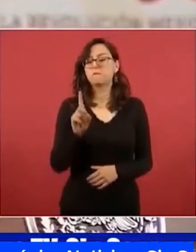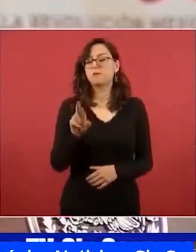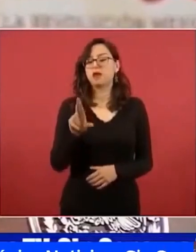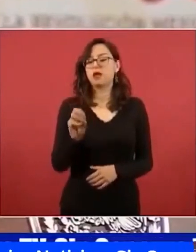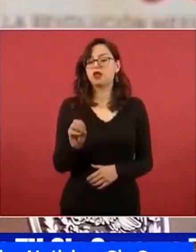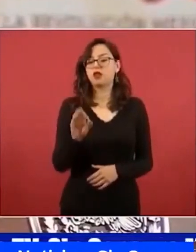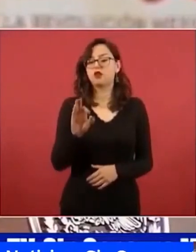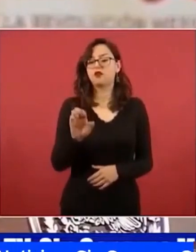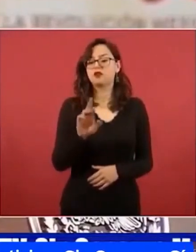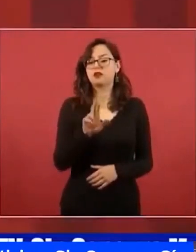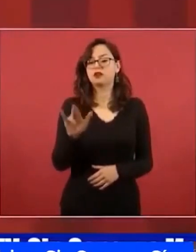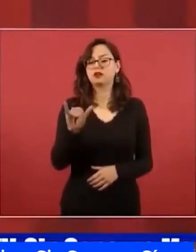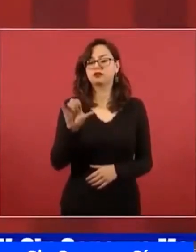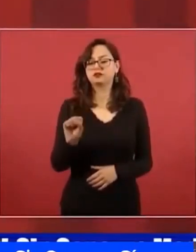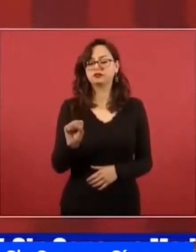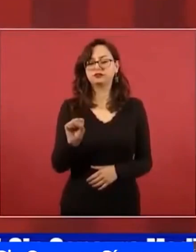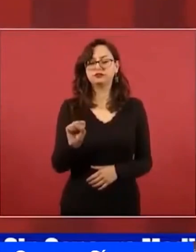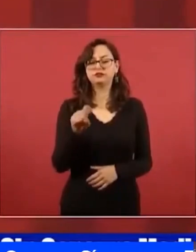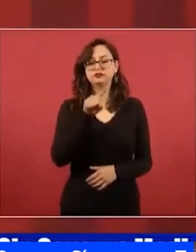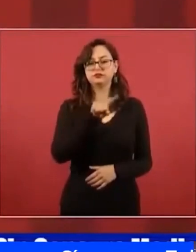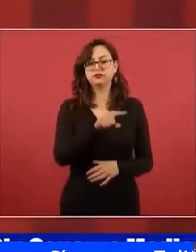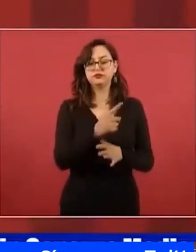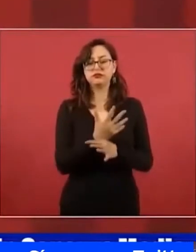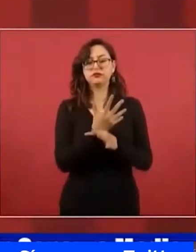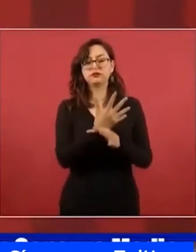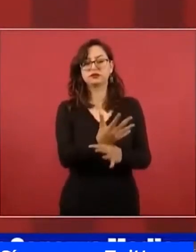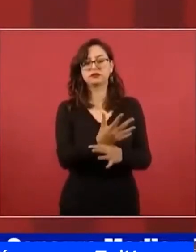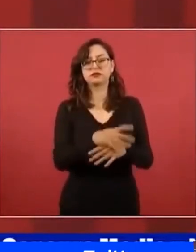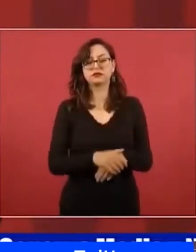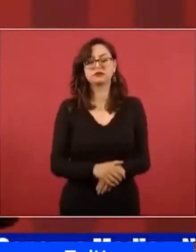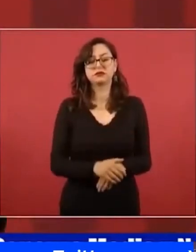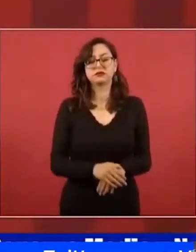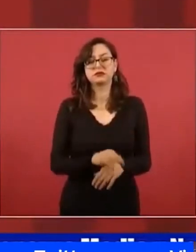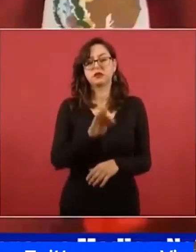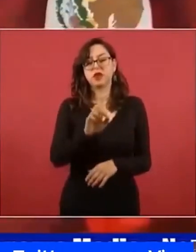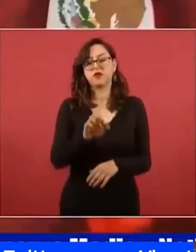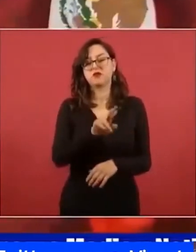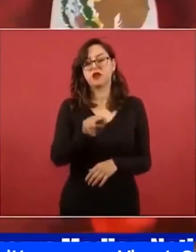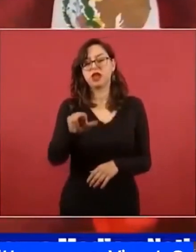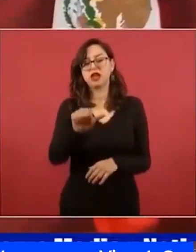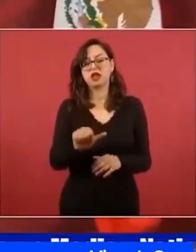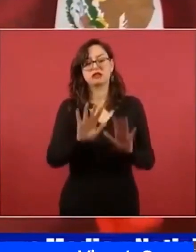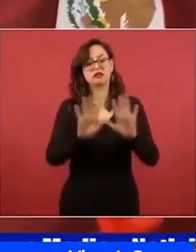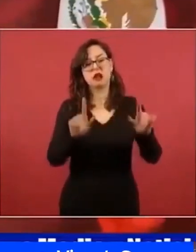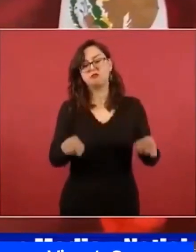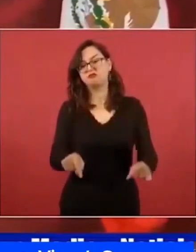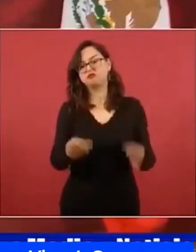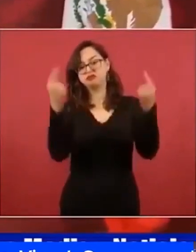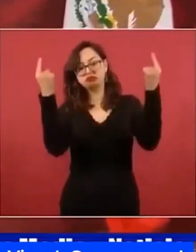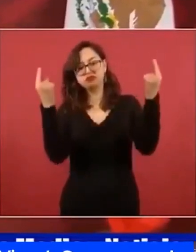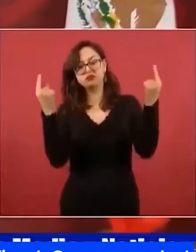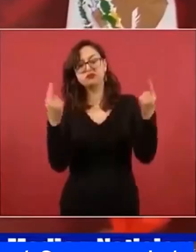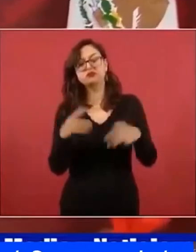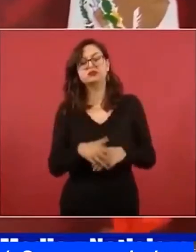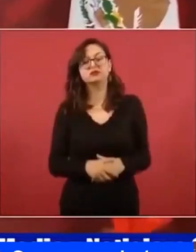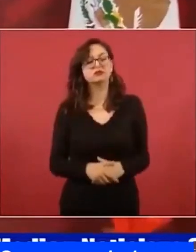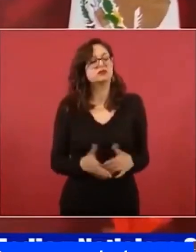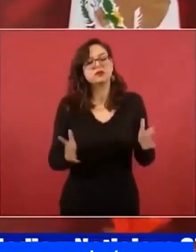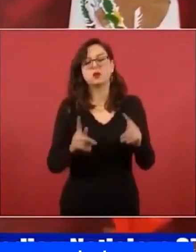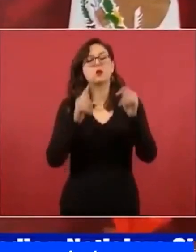Con en la mañanera. A nuestros adversarios, darles todas las garantías.